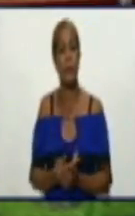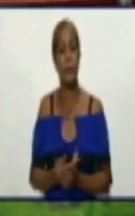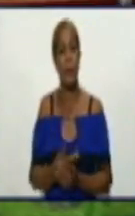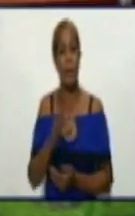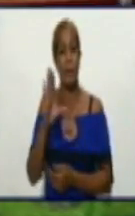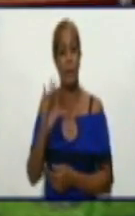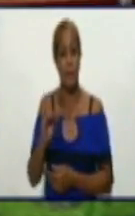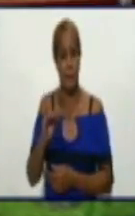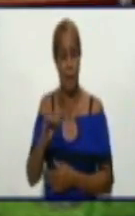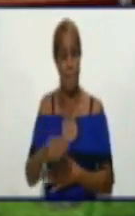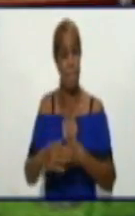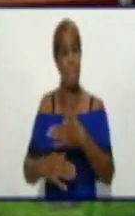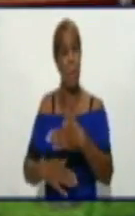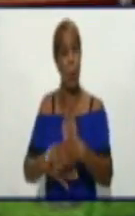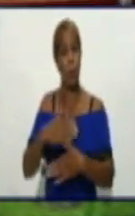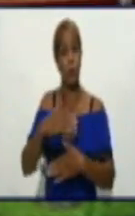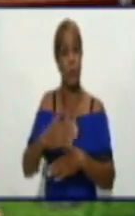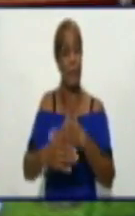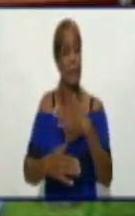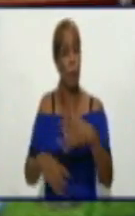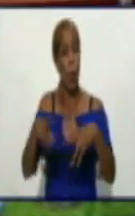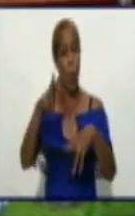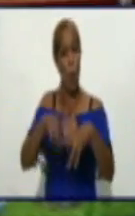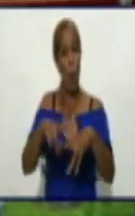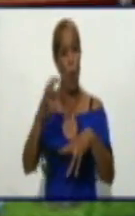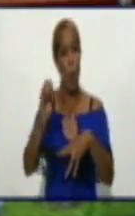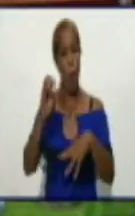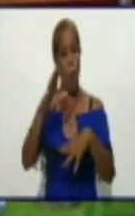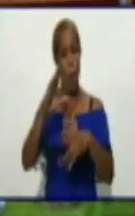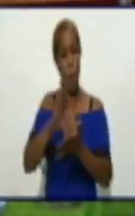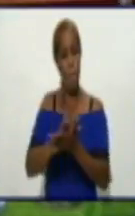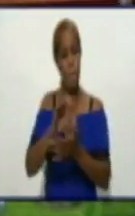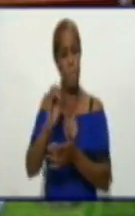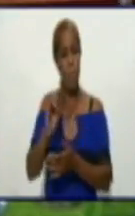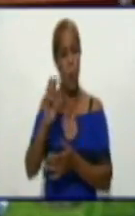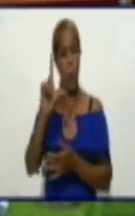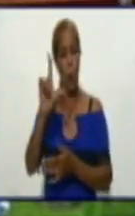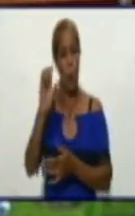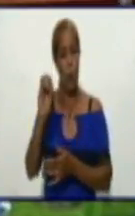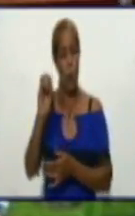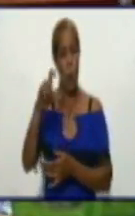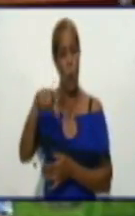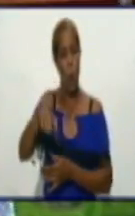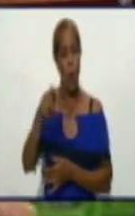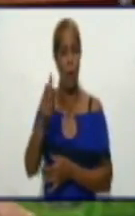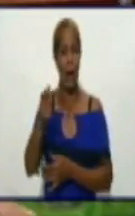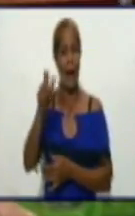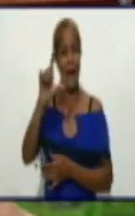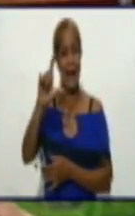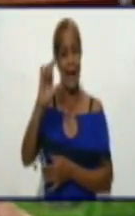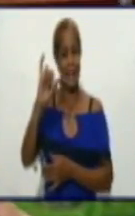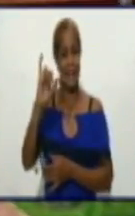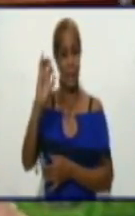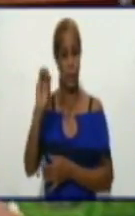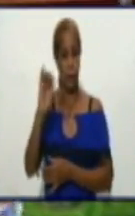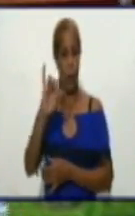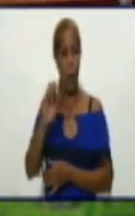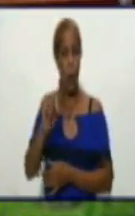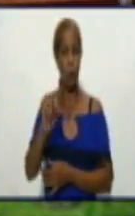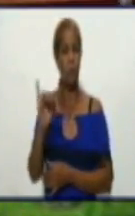de homologación. Y yo decía ahorita la palabra Rikimbili, pero todavía hay quien quizás no sepa qué es un Rikimbili,